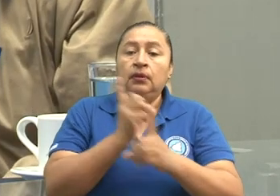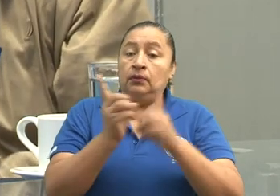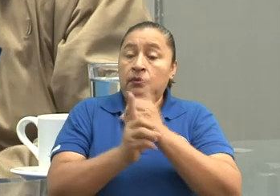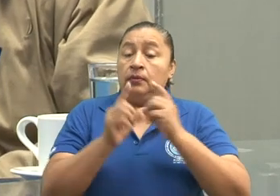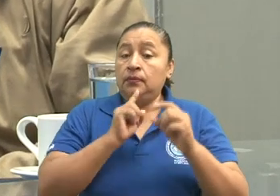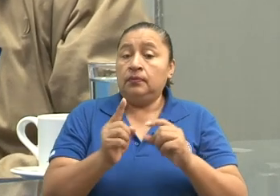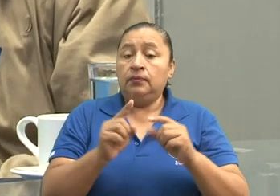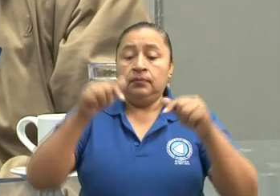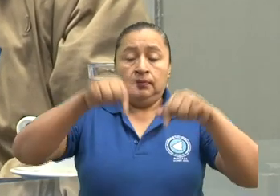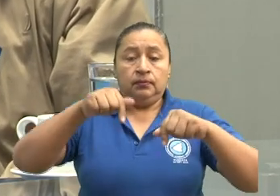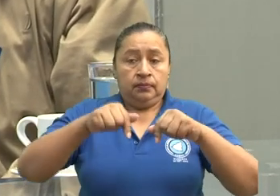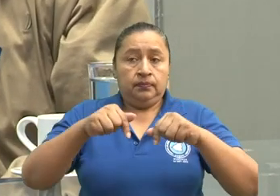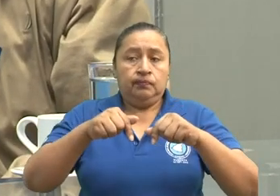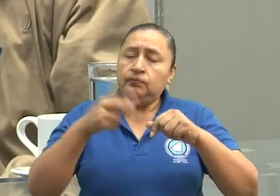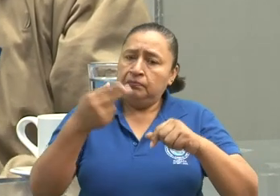Nicaragua